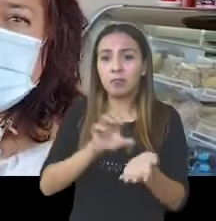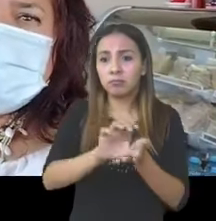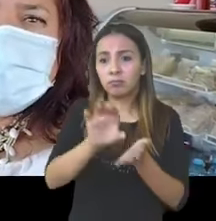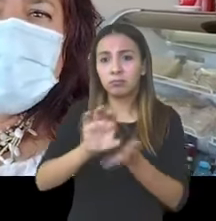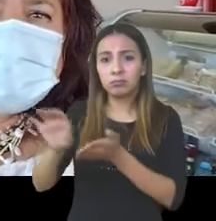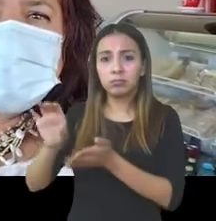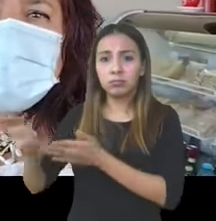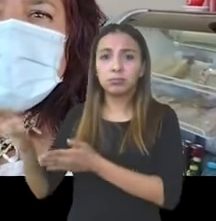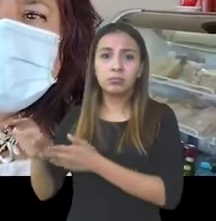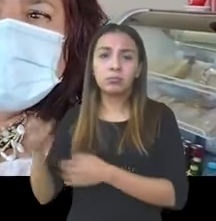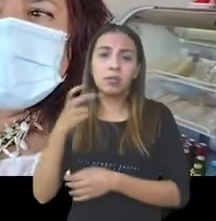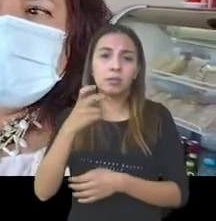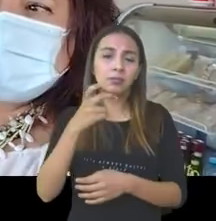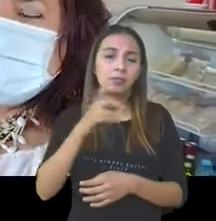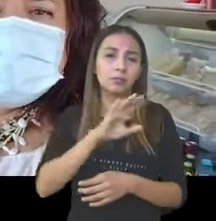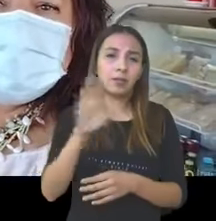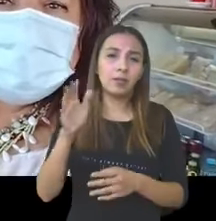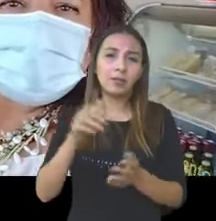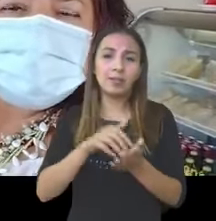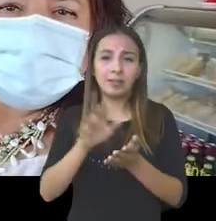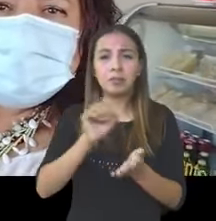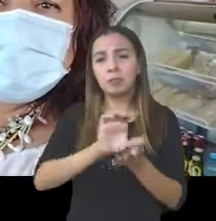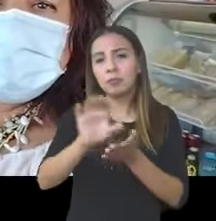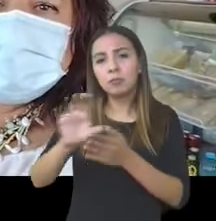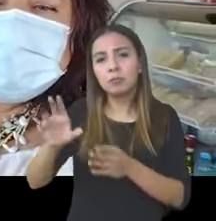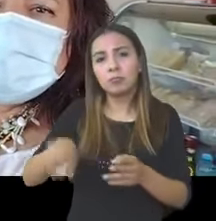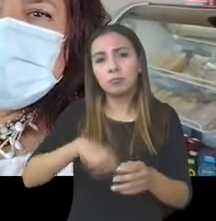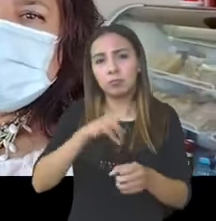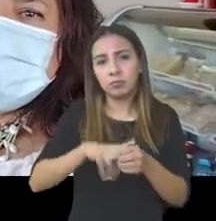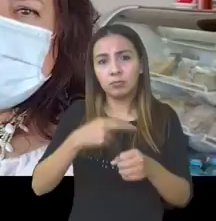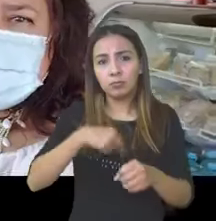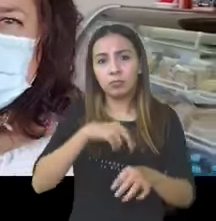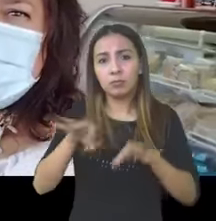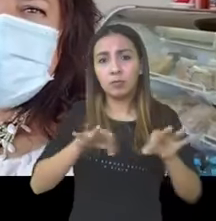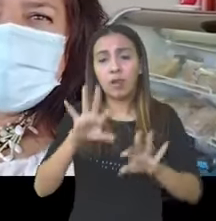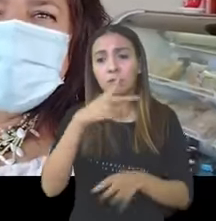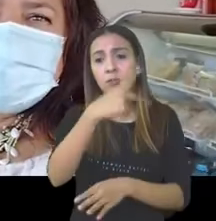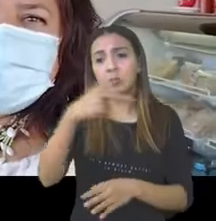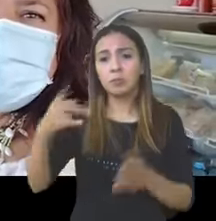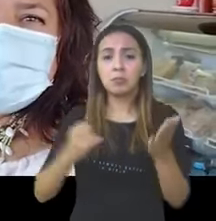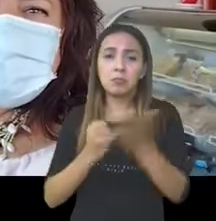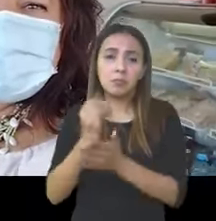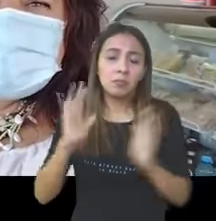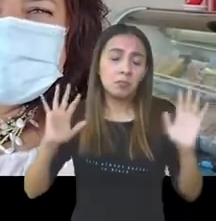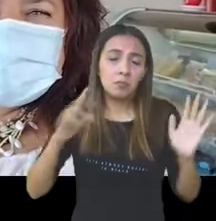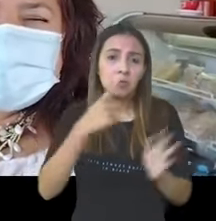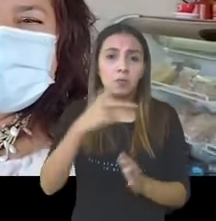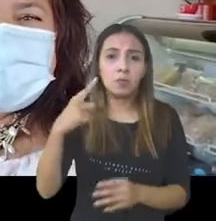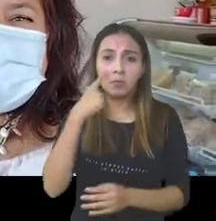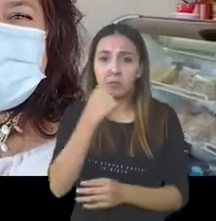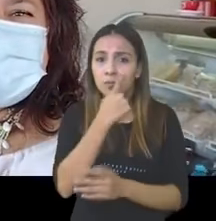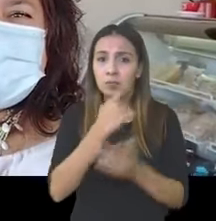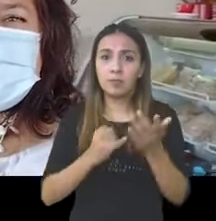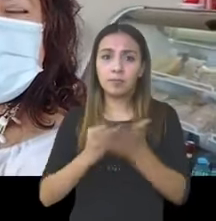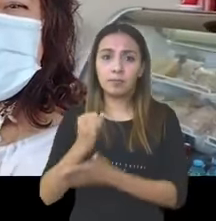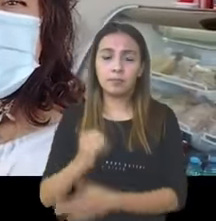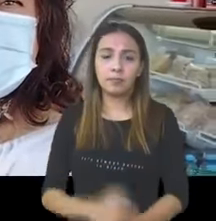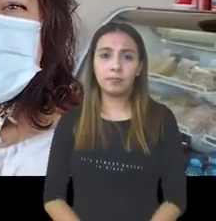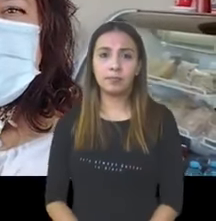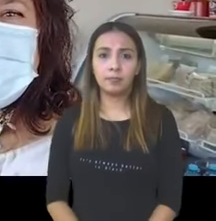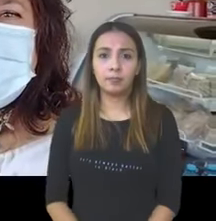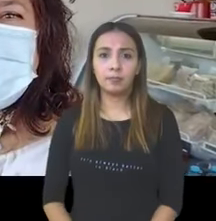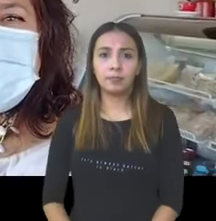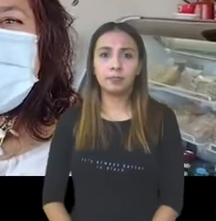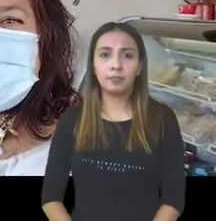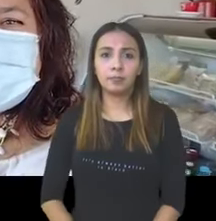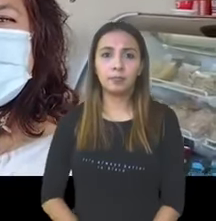que es lo que nos compete. Y la decisión que ellas tomen, pues bueno, son decisiones de ellas. Correcto, pues me voy a